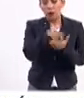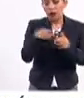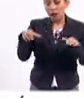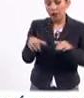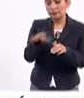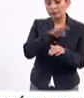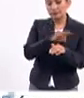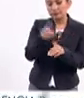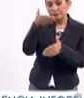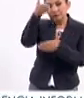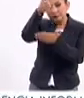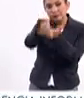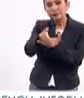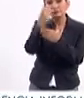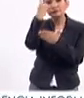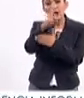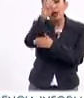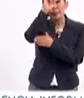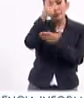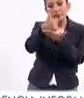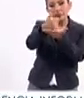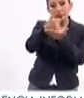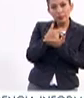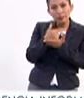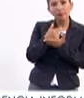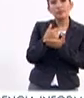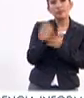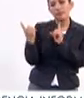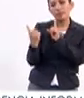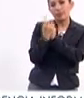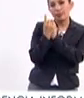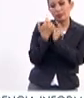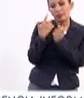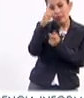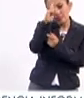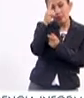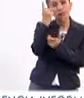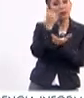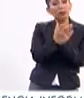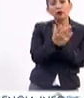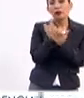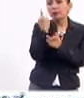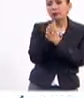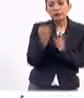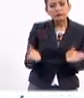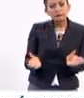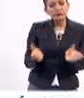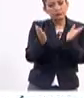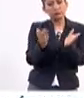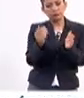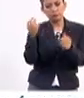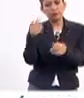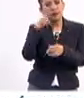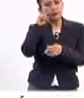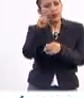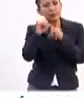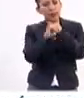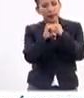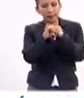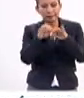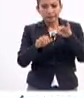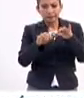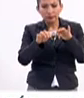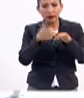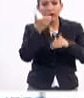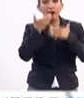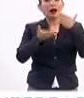espacios donde puedan acceder a tutoría presencial. Y a veces lo único que necesitamos es un primer empujón de subirnos a la red y